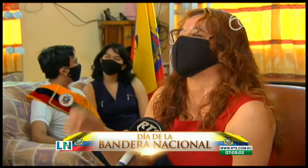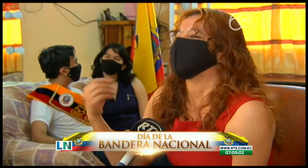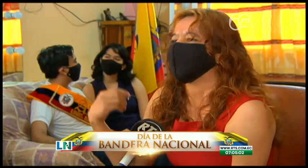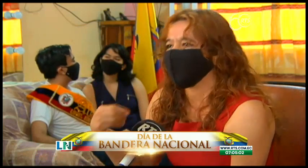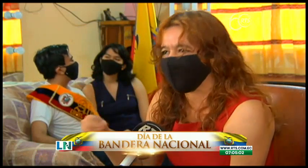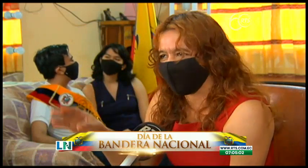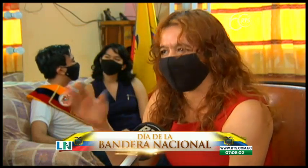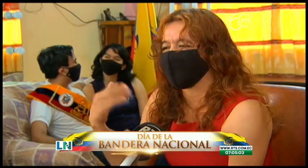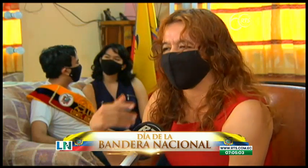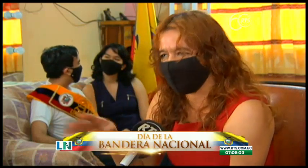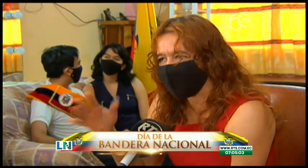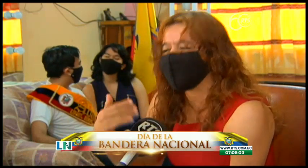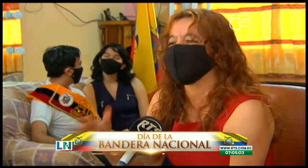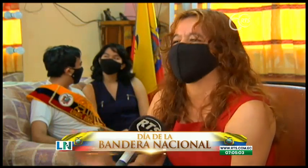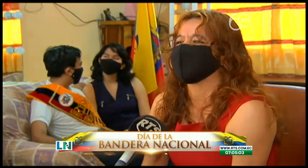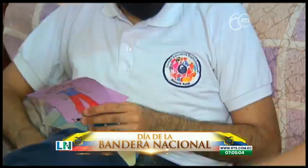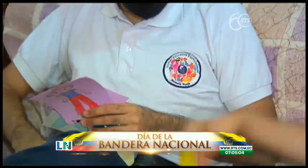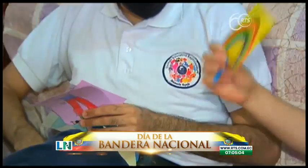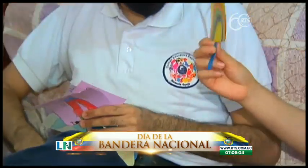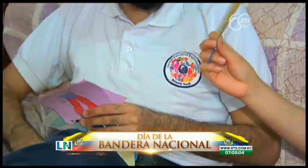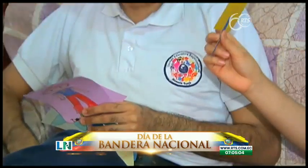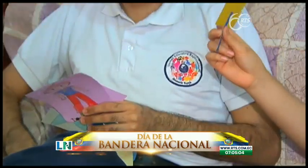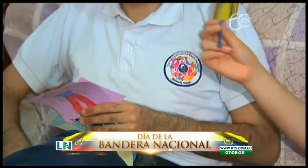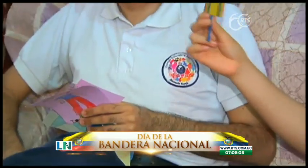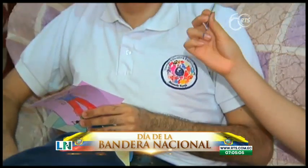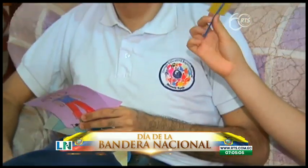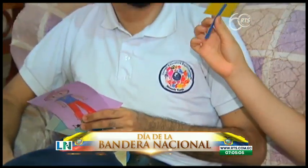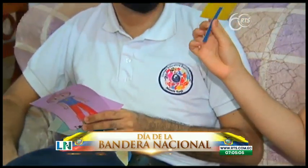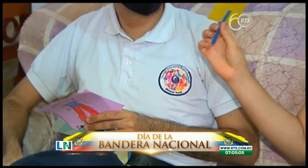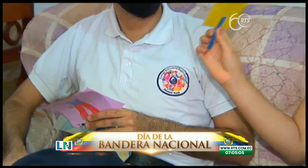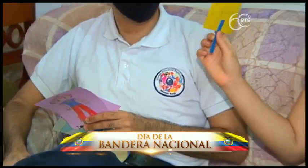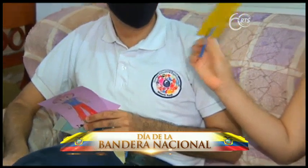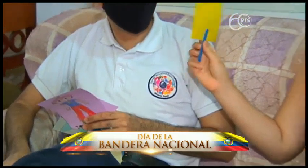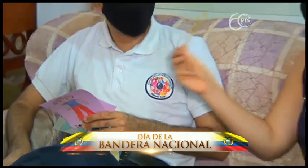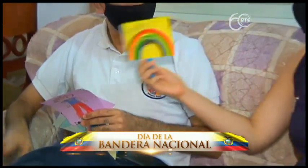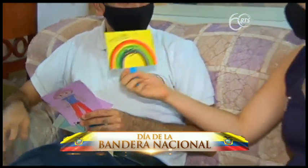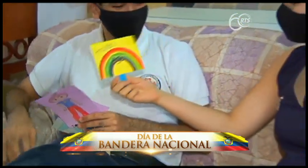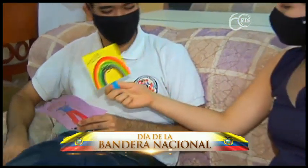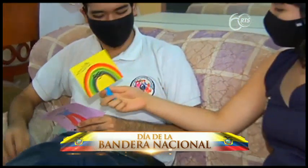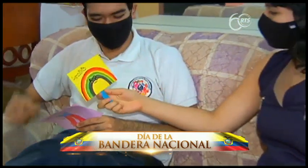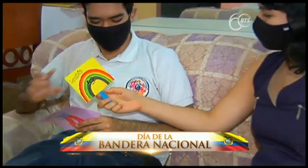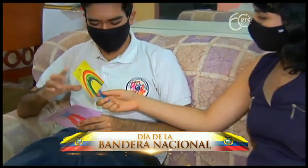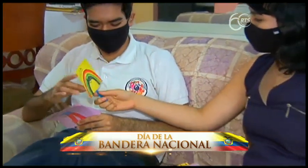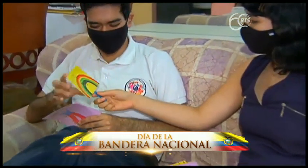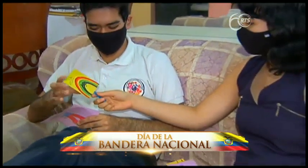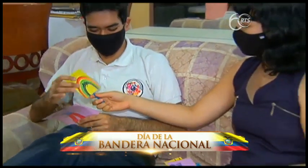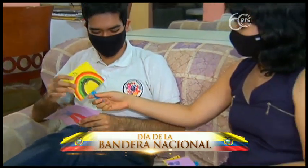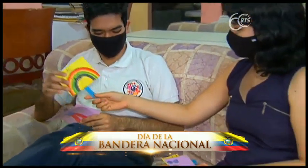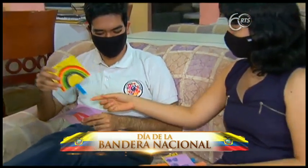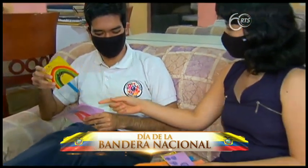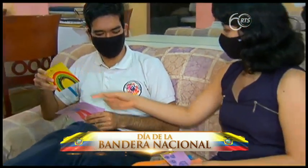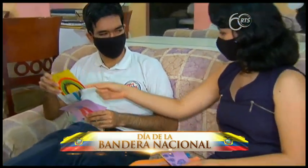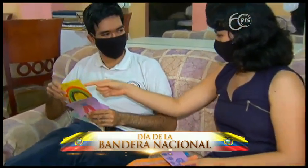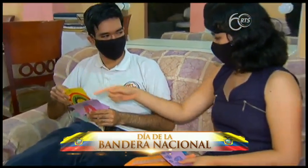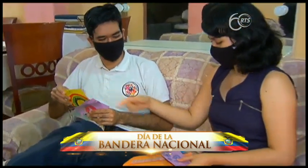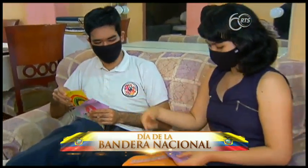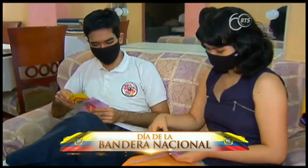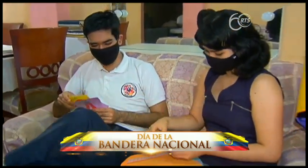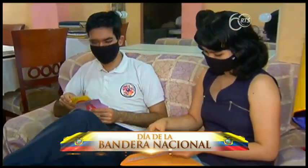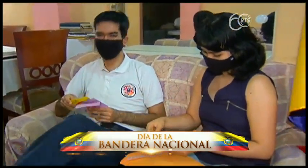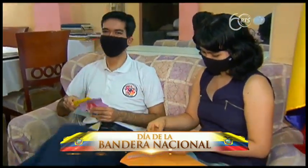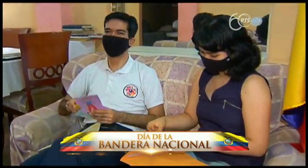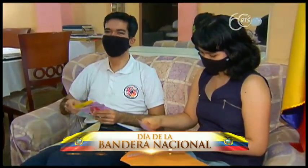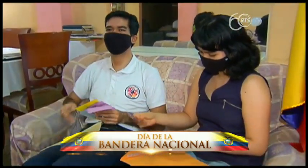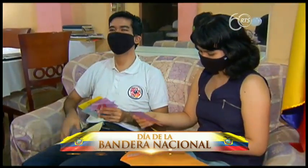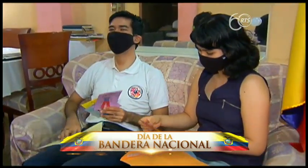acá estaban escondidas las tareas. Este viernes 25 de septiembre se cumple en todo el Ecuador el evento formal